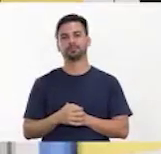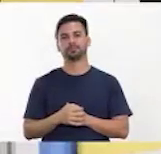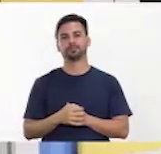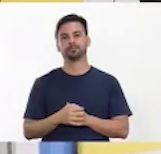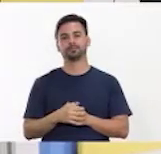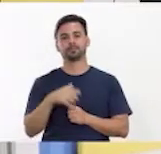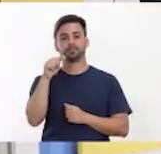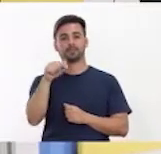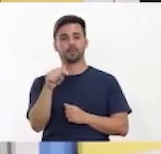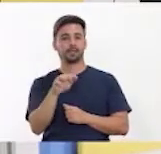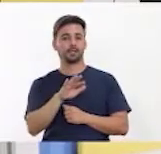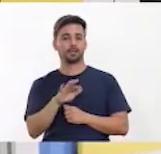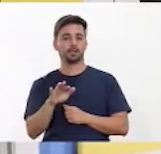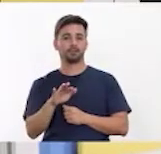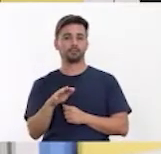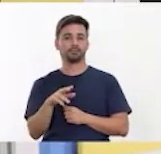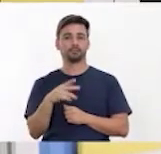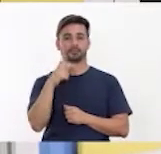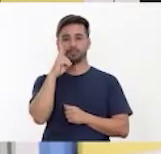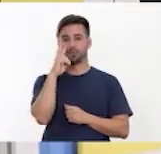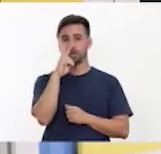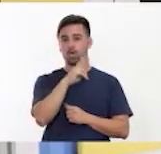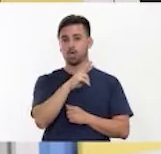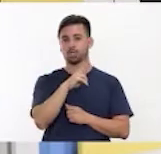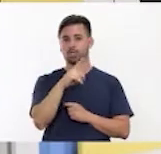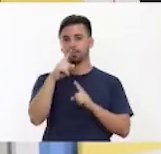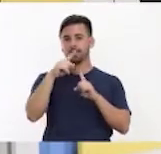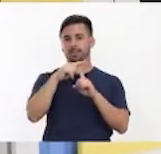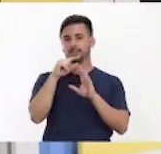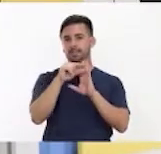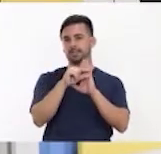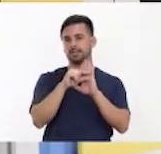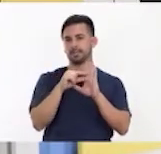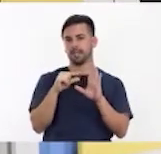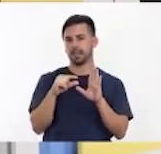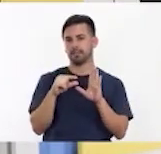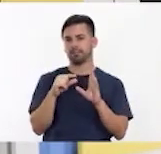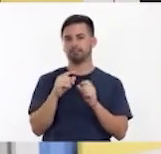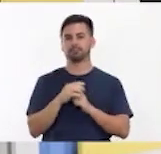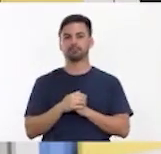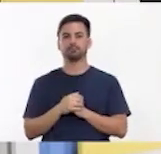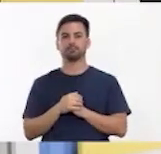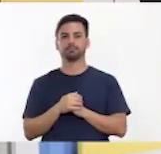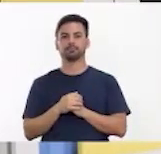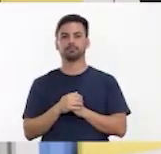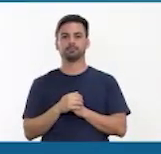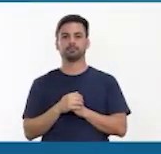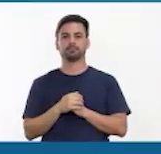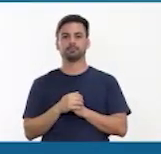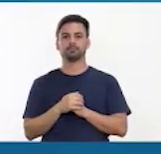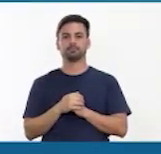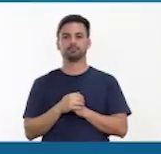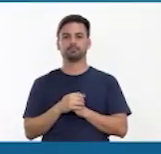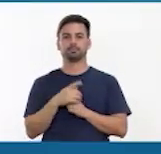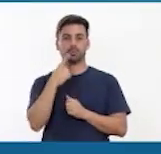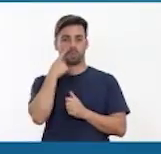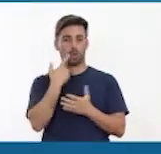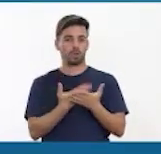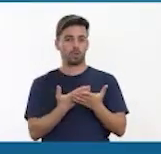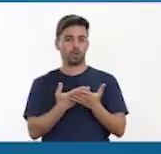nos lleva al siguiente tema para el cumplimiento de los objetivos planteados. Como les